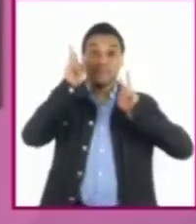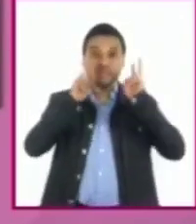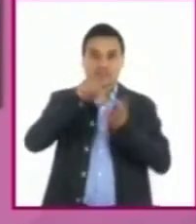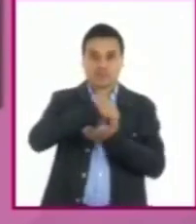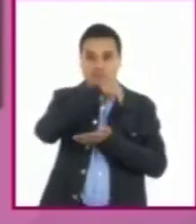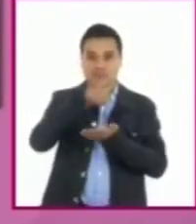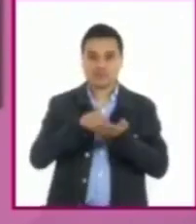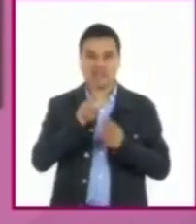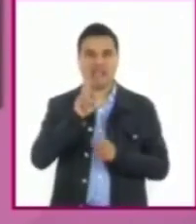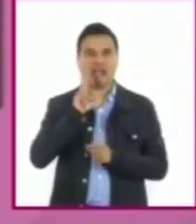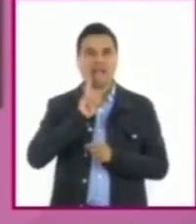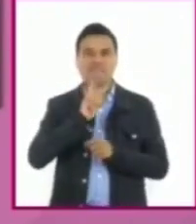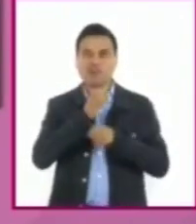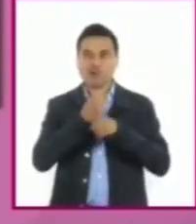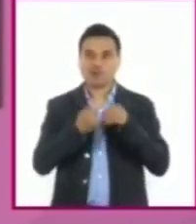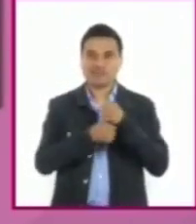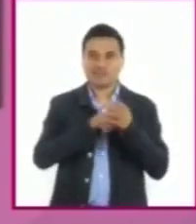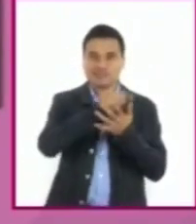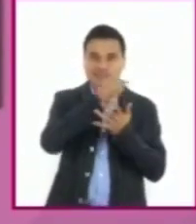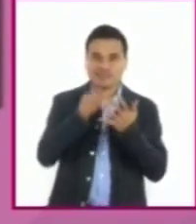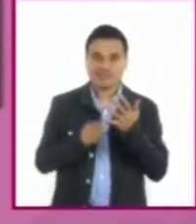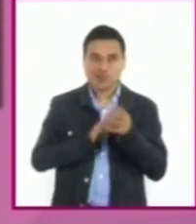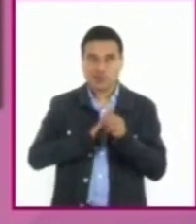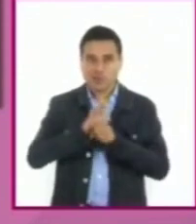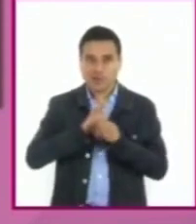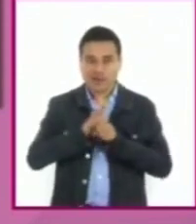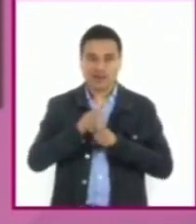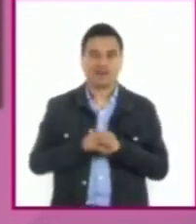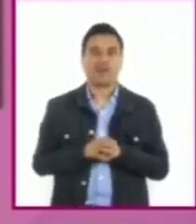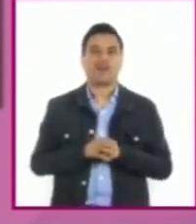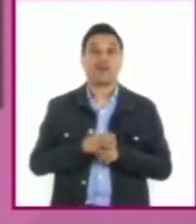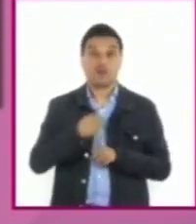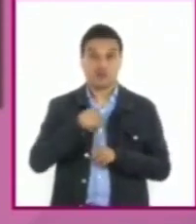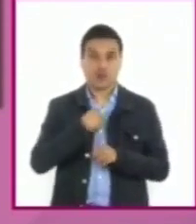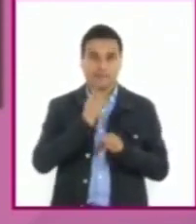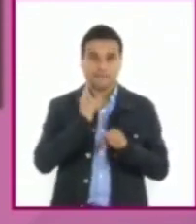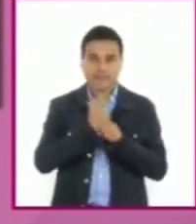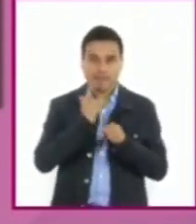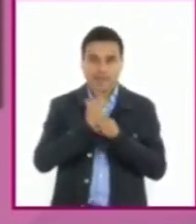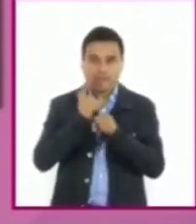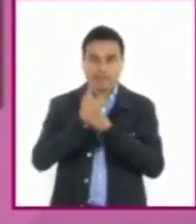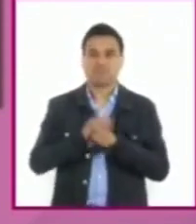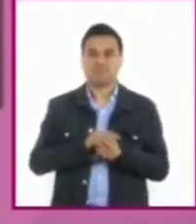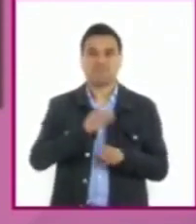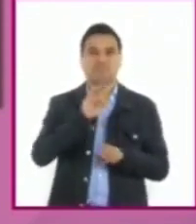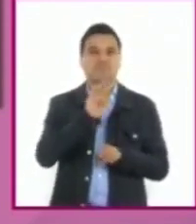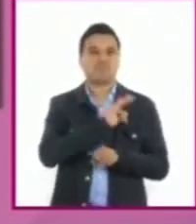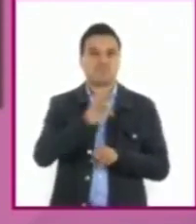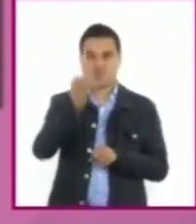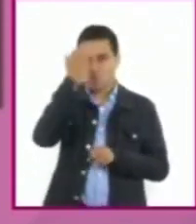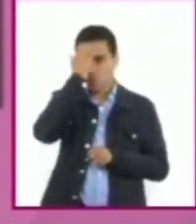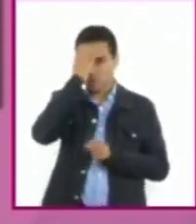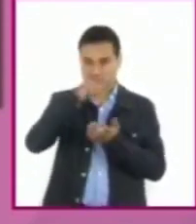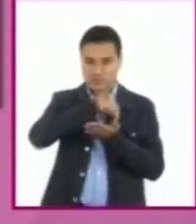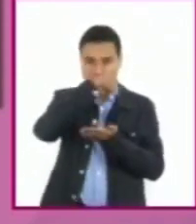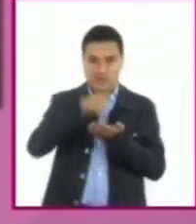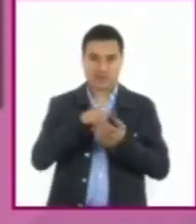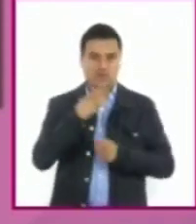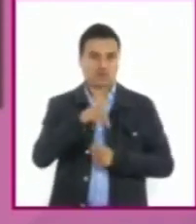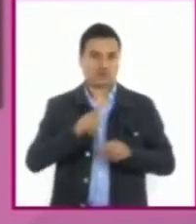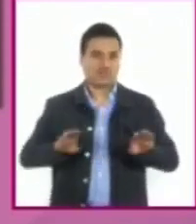sus componentes. Sin duda, identificarlos ayuda a conocer cada espacio y a entender sus